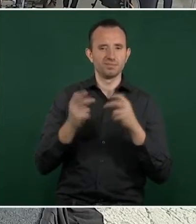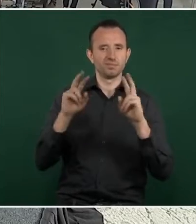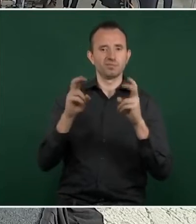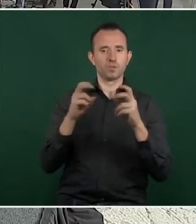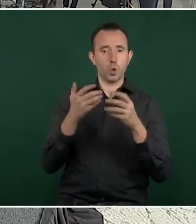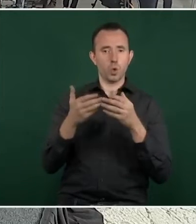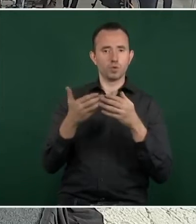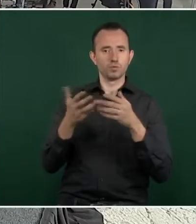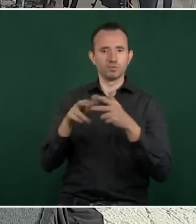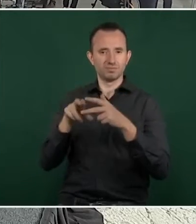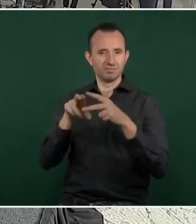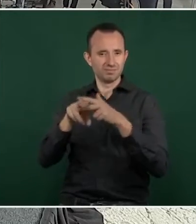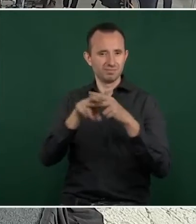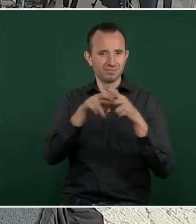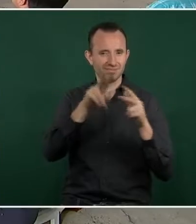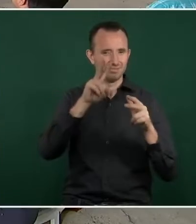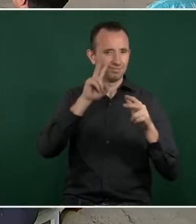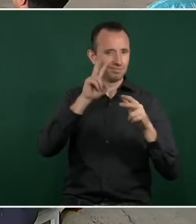Esto.